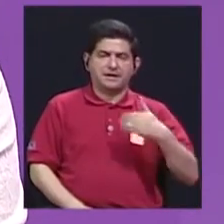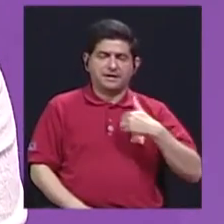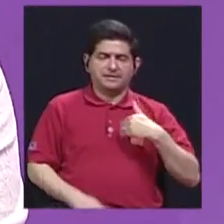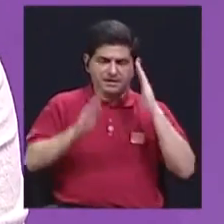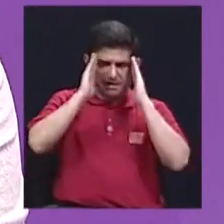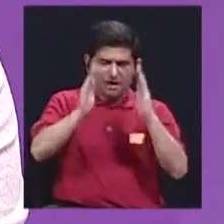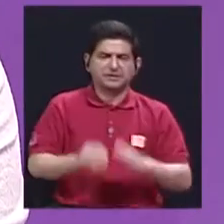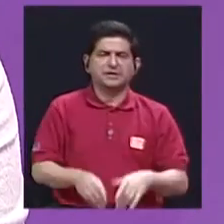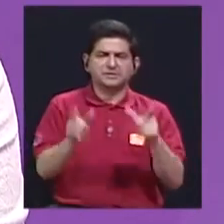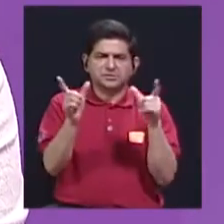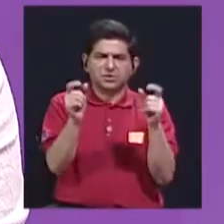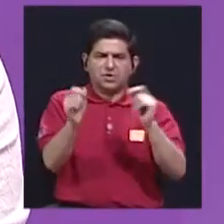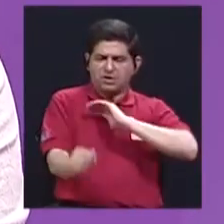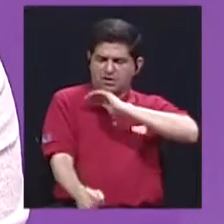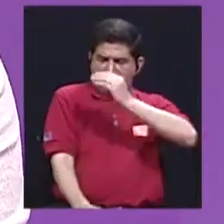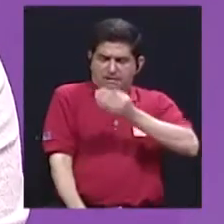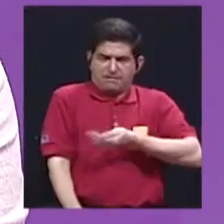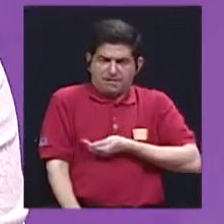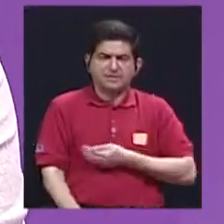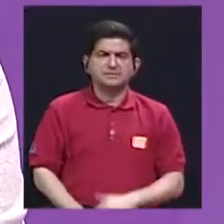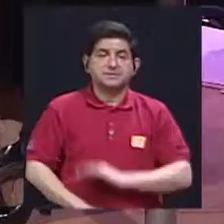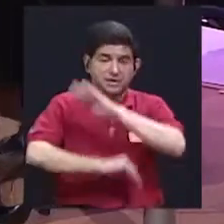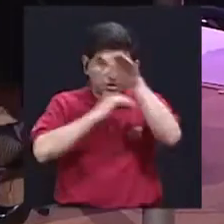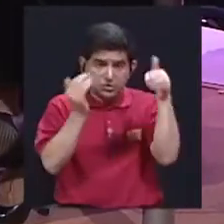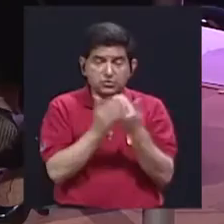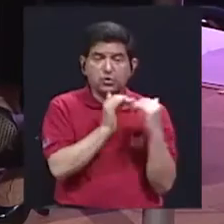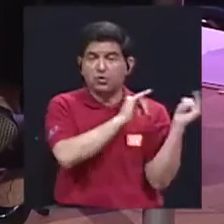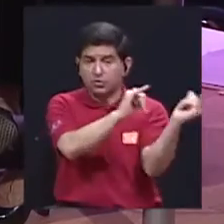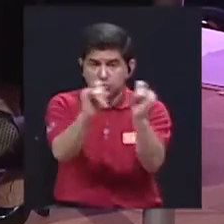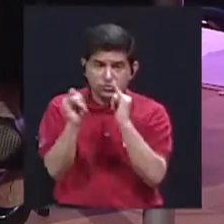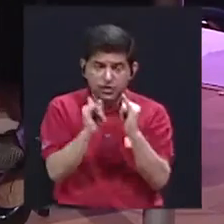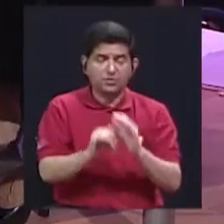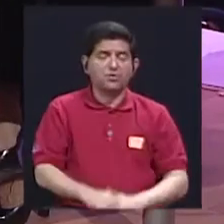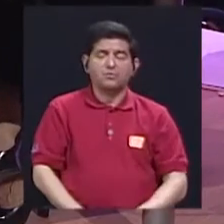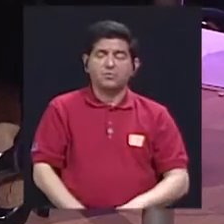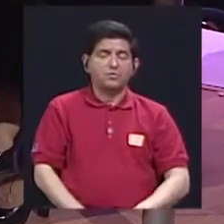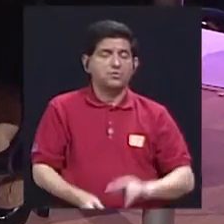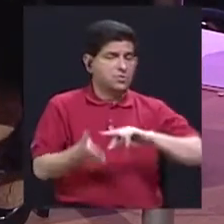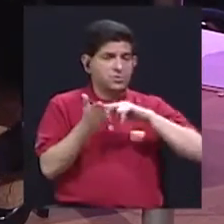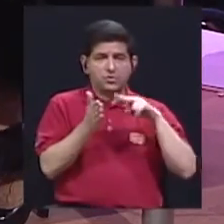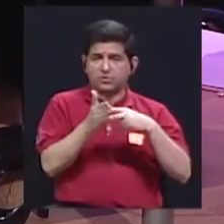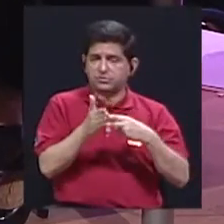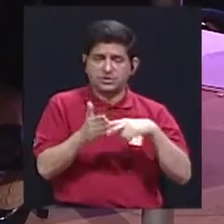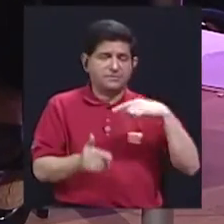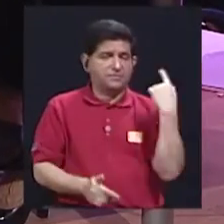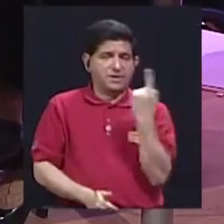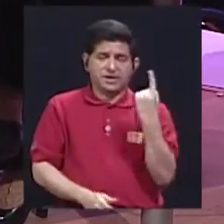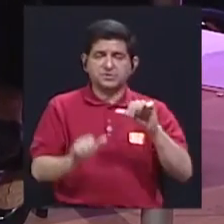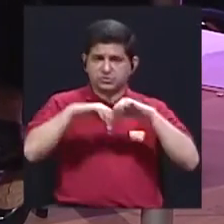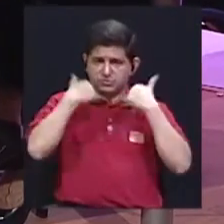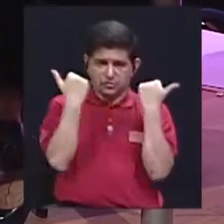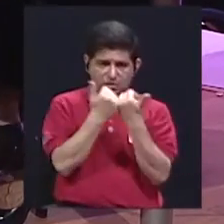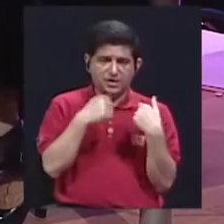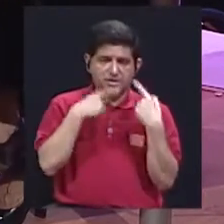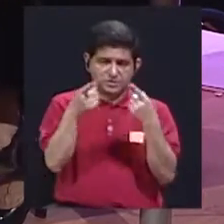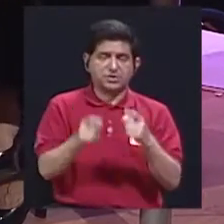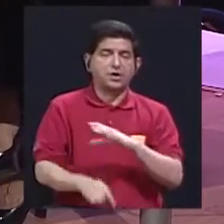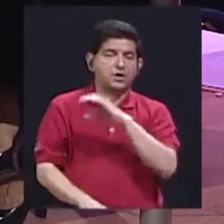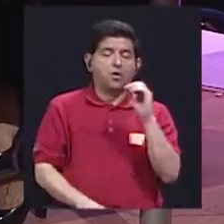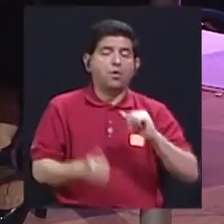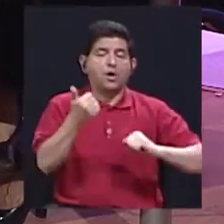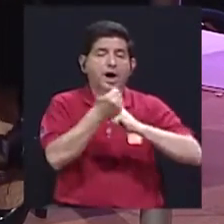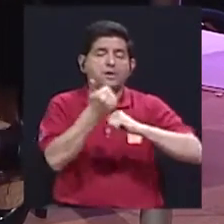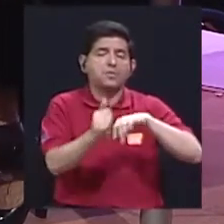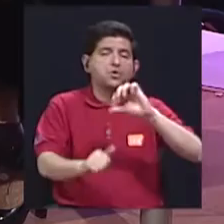trabajar de guayas que en común todas porque no es lo mismo que vayan a su insólita la caja que vayan a soy con diez organizaciones